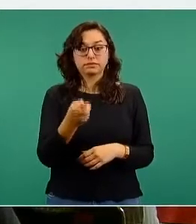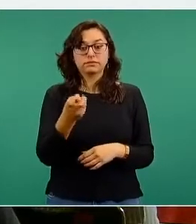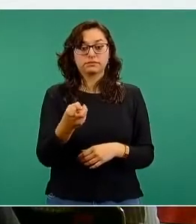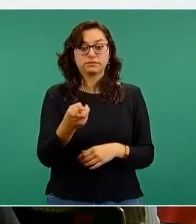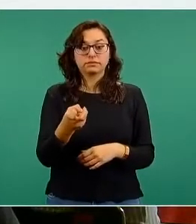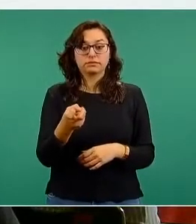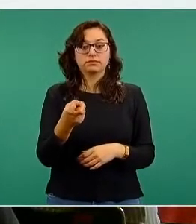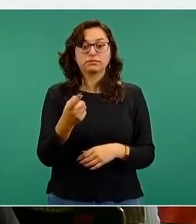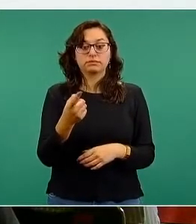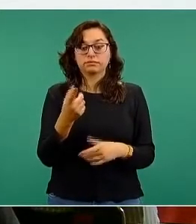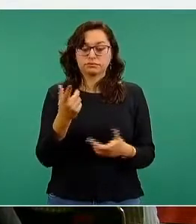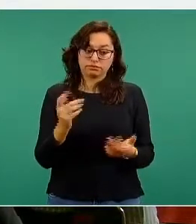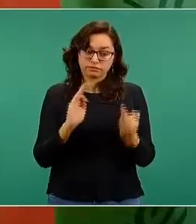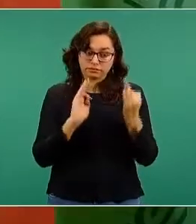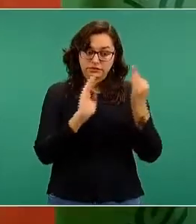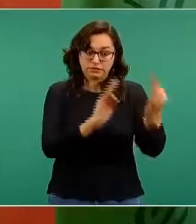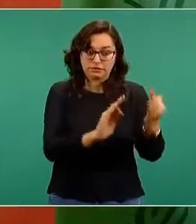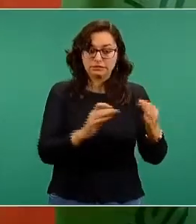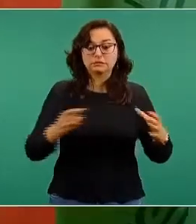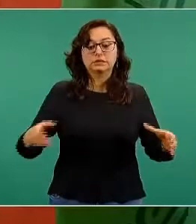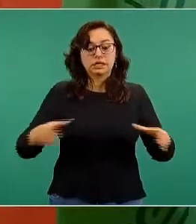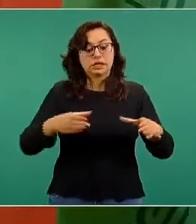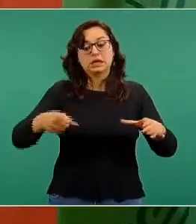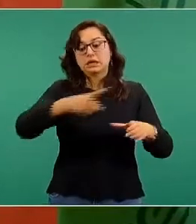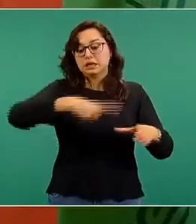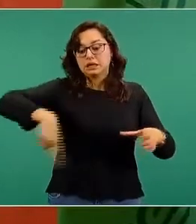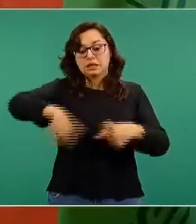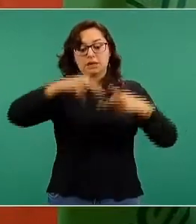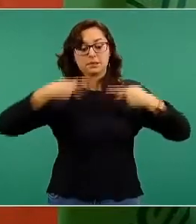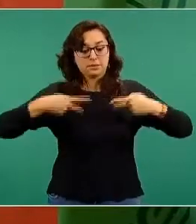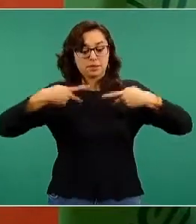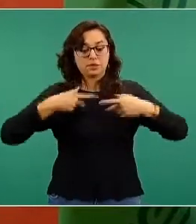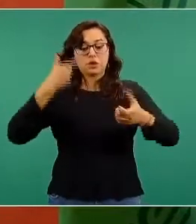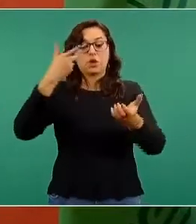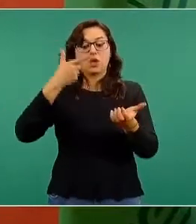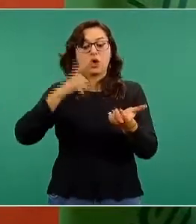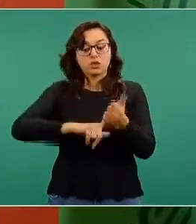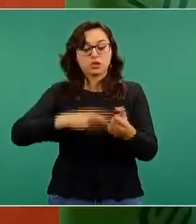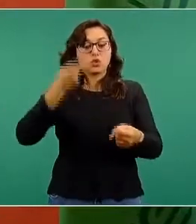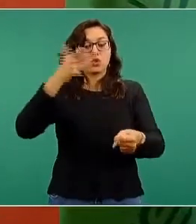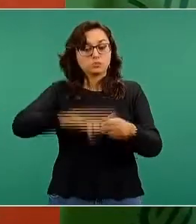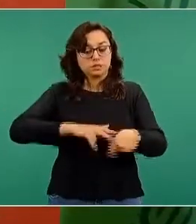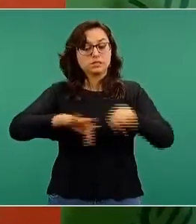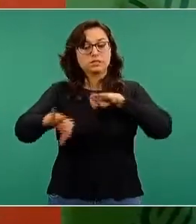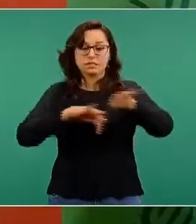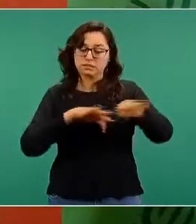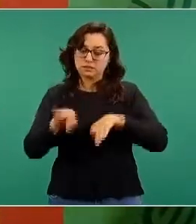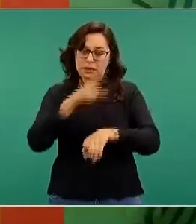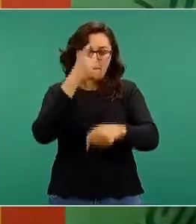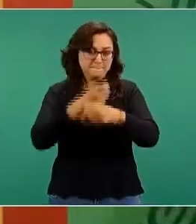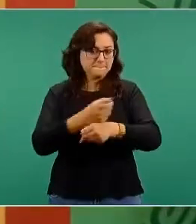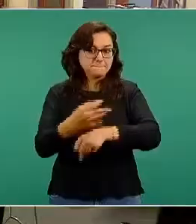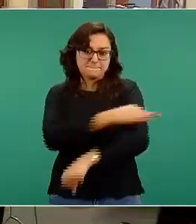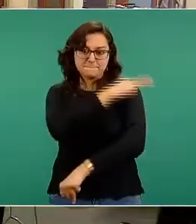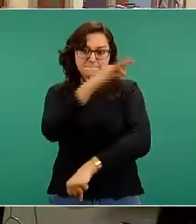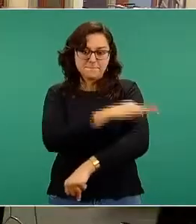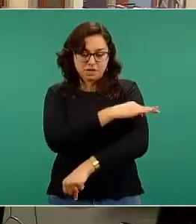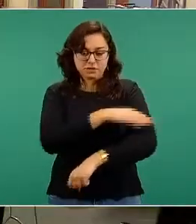nuestra primera línea y esta primera línea de trabajadores y trabajadoras de la salud es la que en este momento está siendo